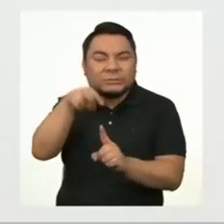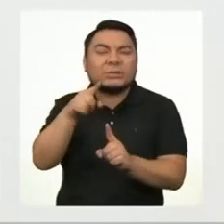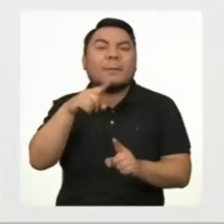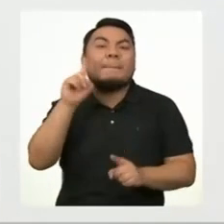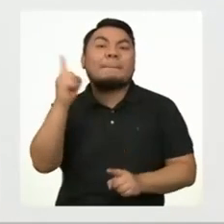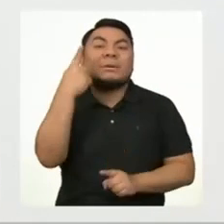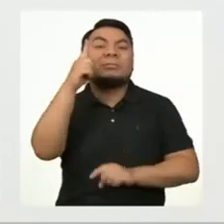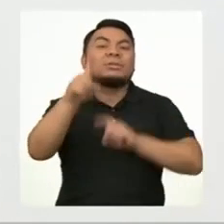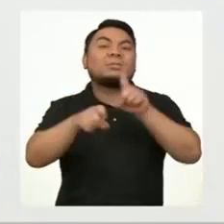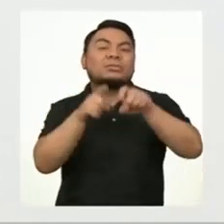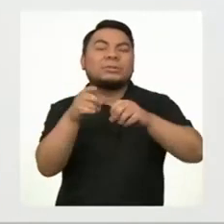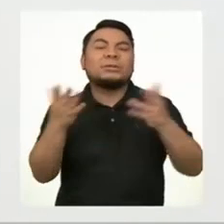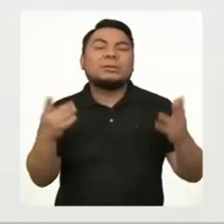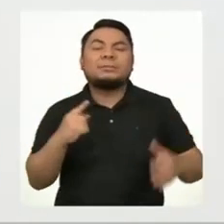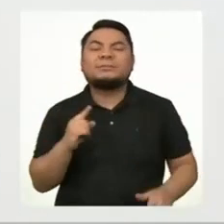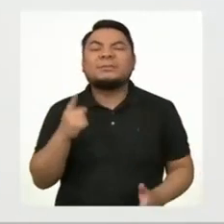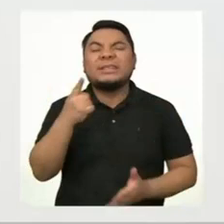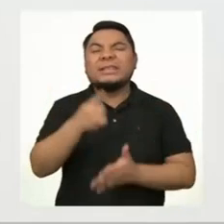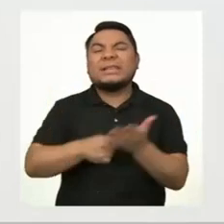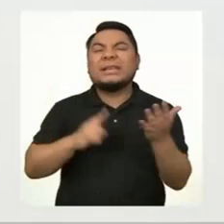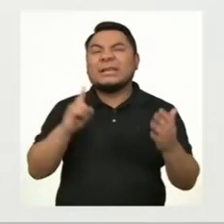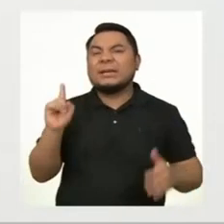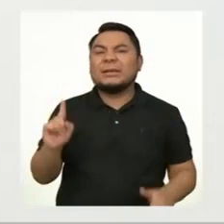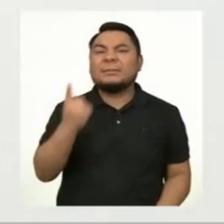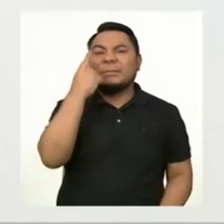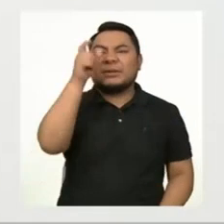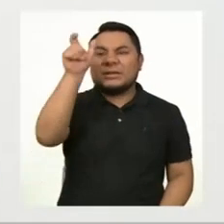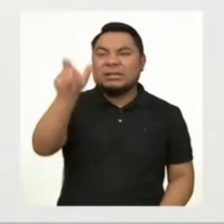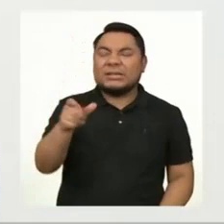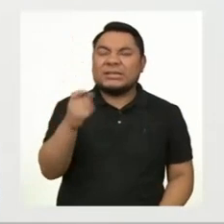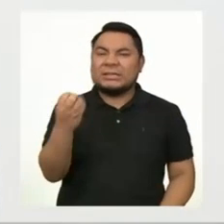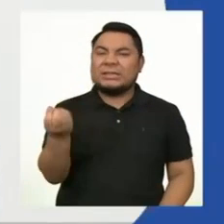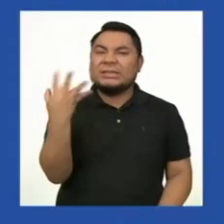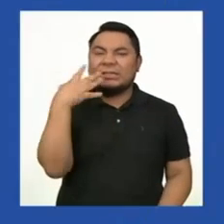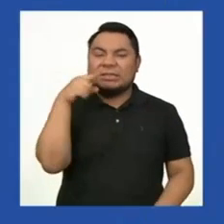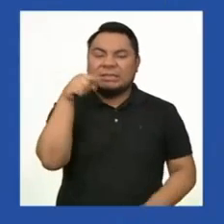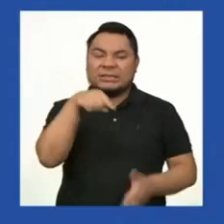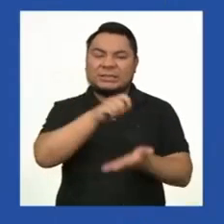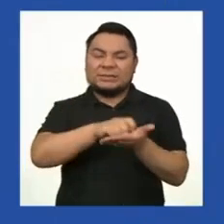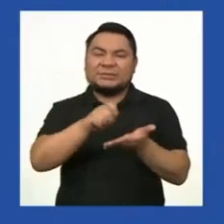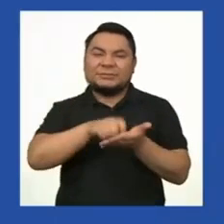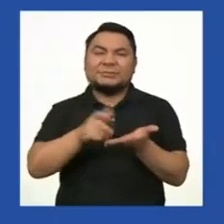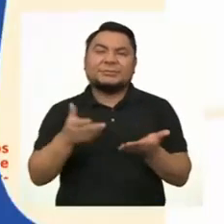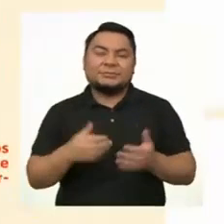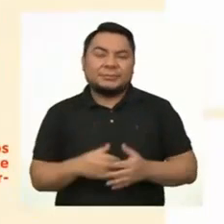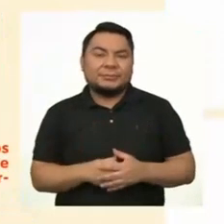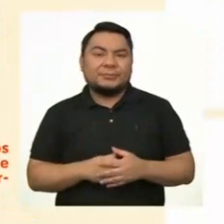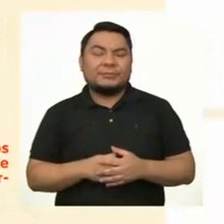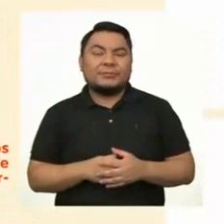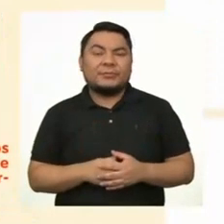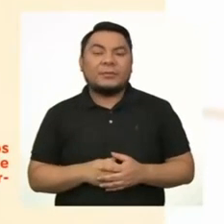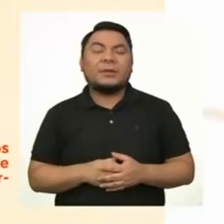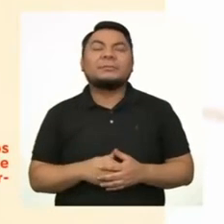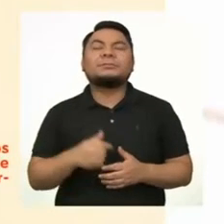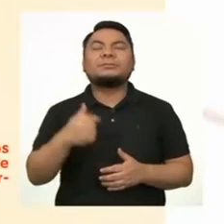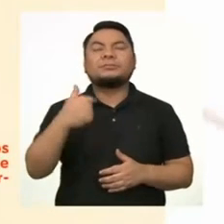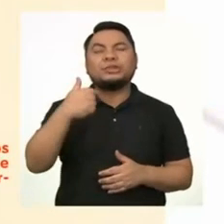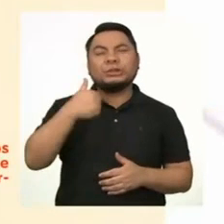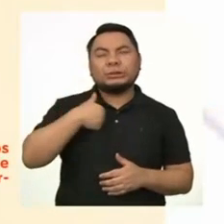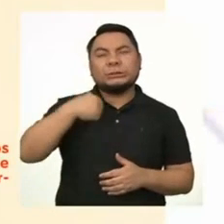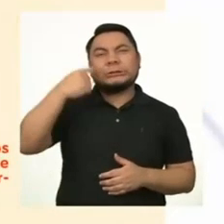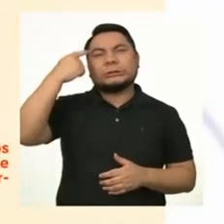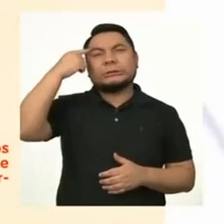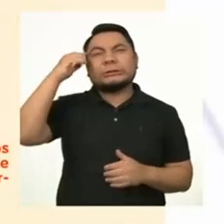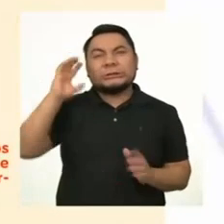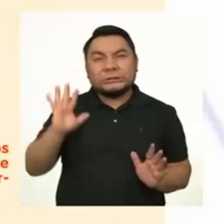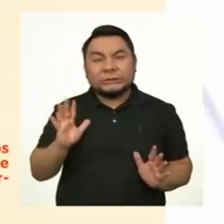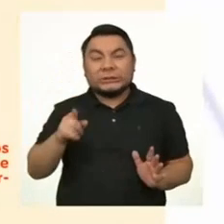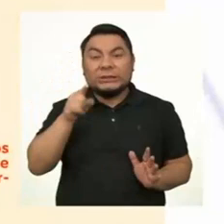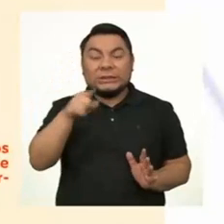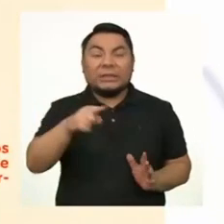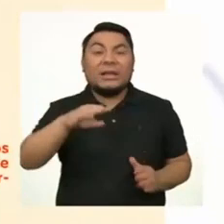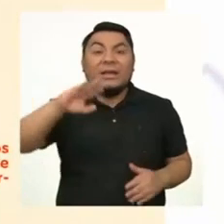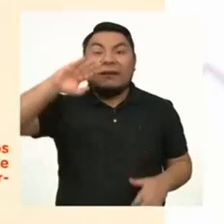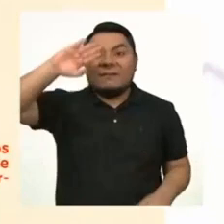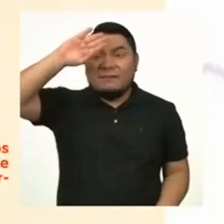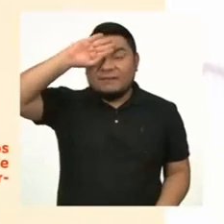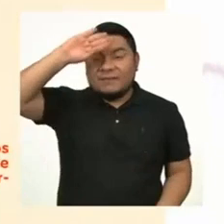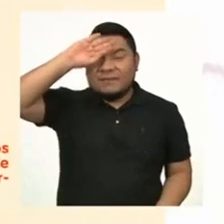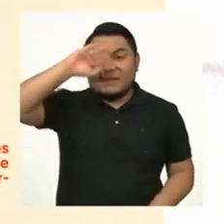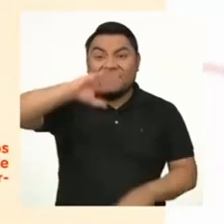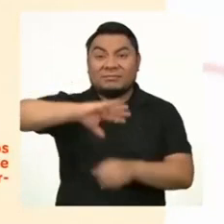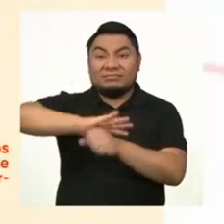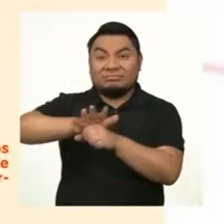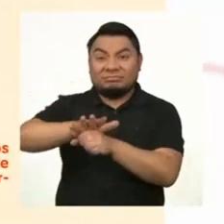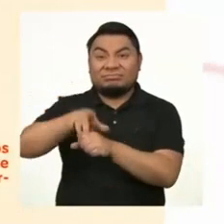¿qué es lo más importante que el autor nos dice en este párrafo? Yo diría que es la enfermedad del